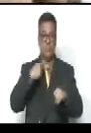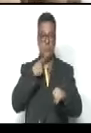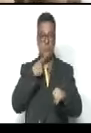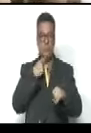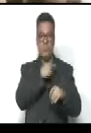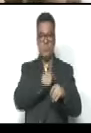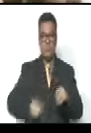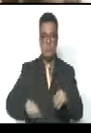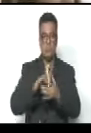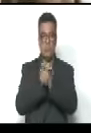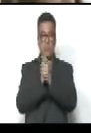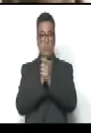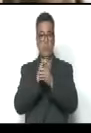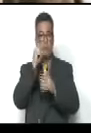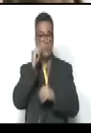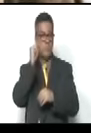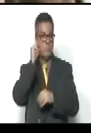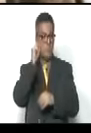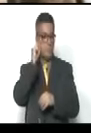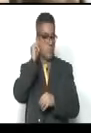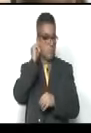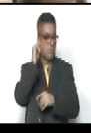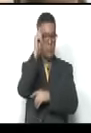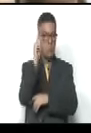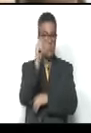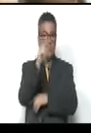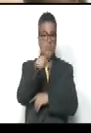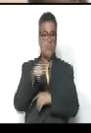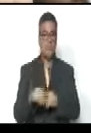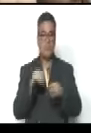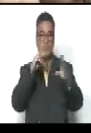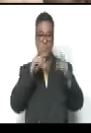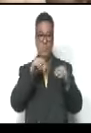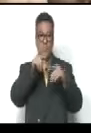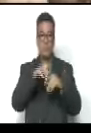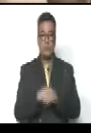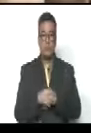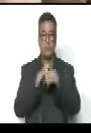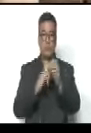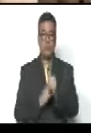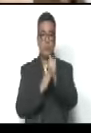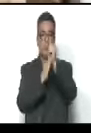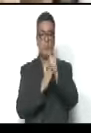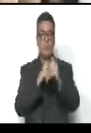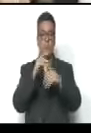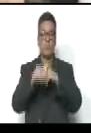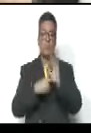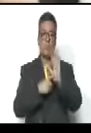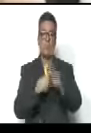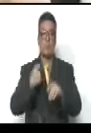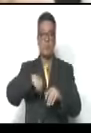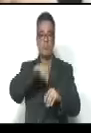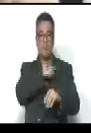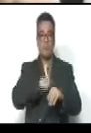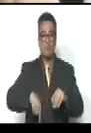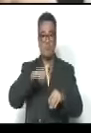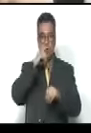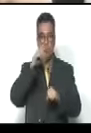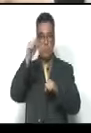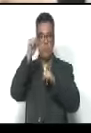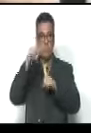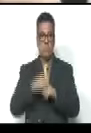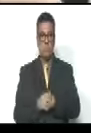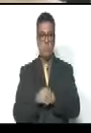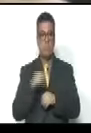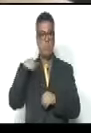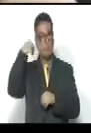presidente, compañeros y compañeras, queremos hablar sobre el liderazgo que ha demostrado nuestro presidente Nicolás Maduro.